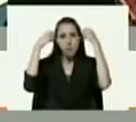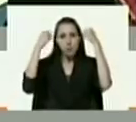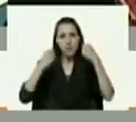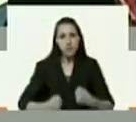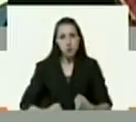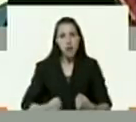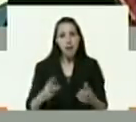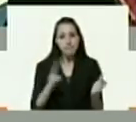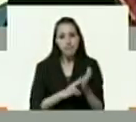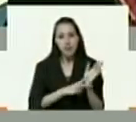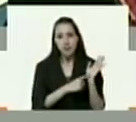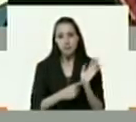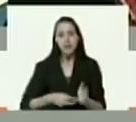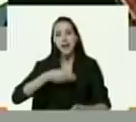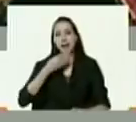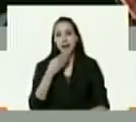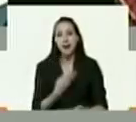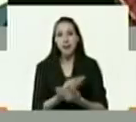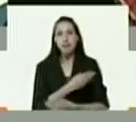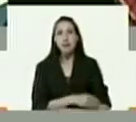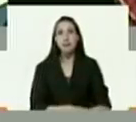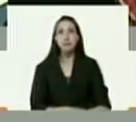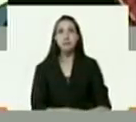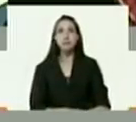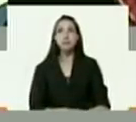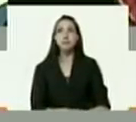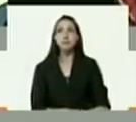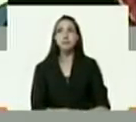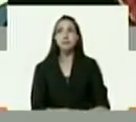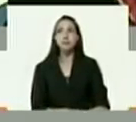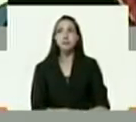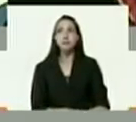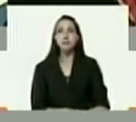obtener la verdad. Muchas gracias. La señora...